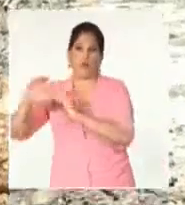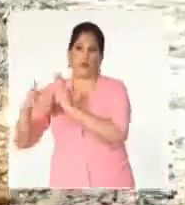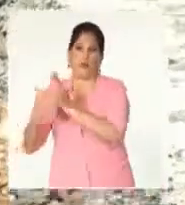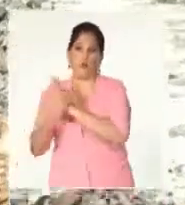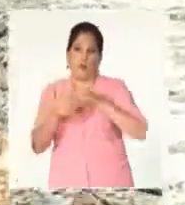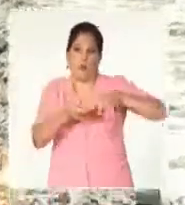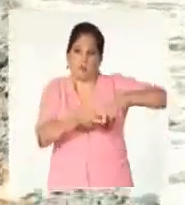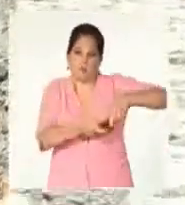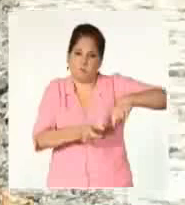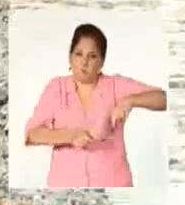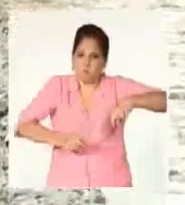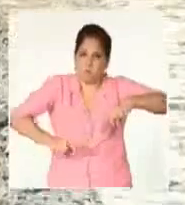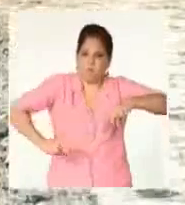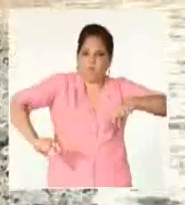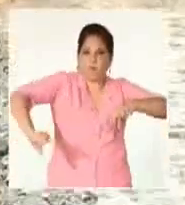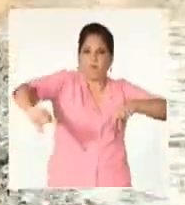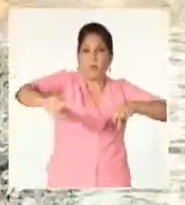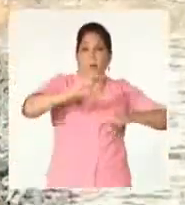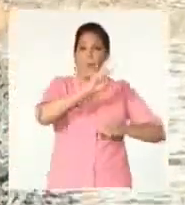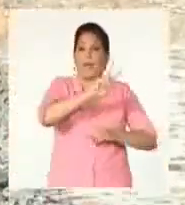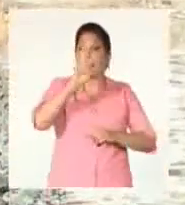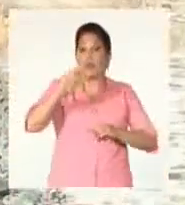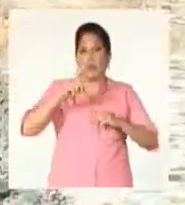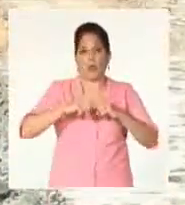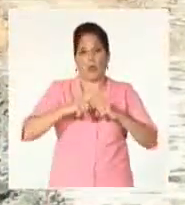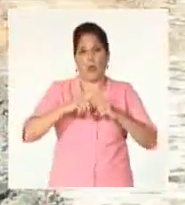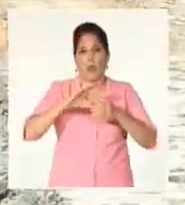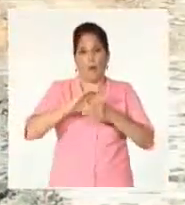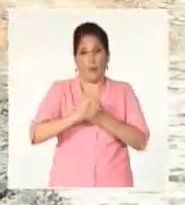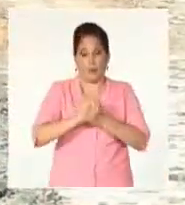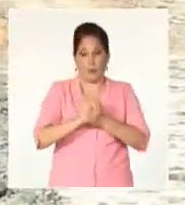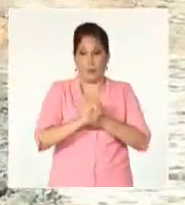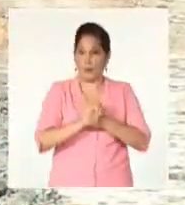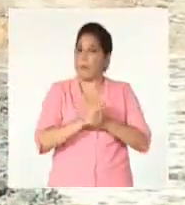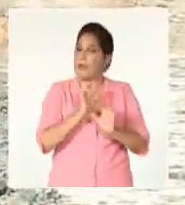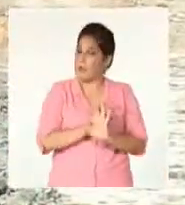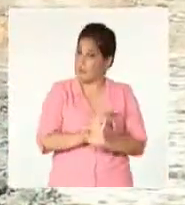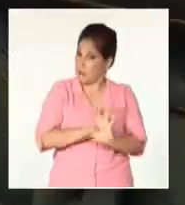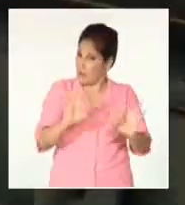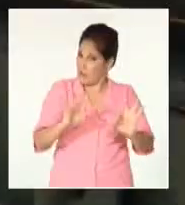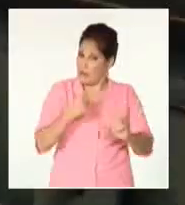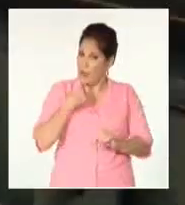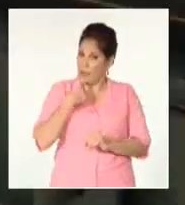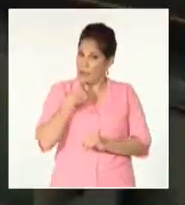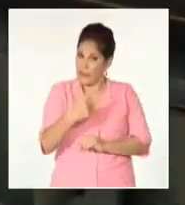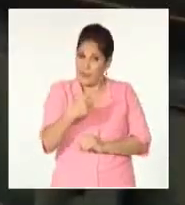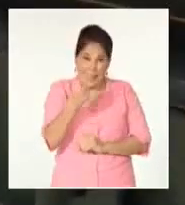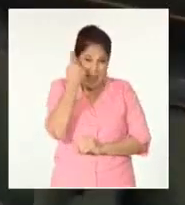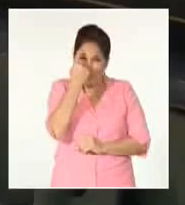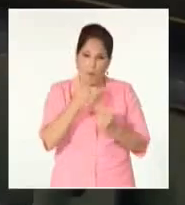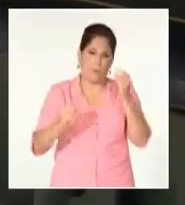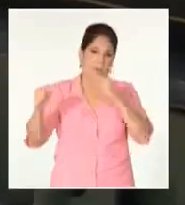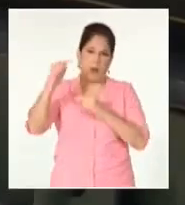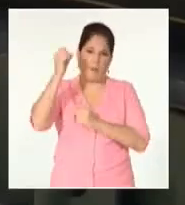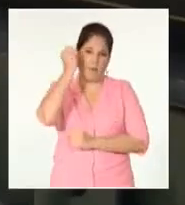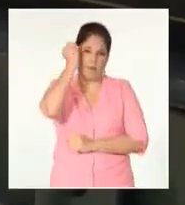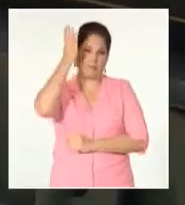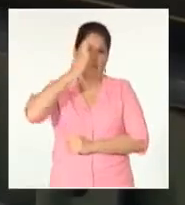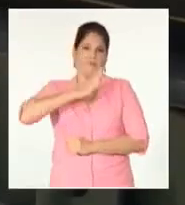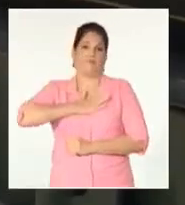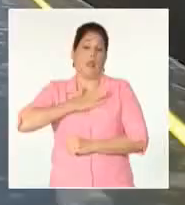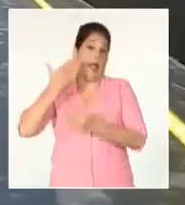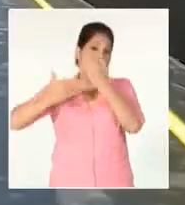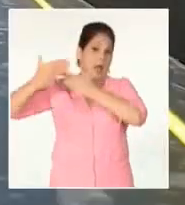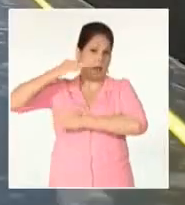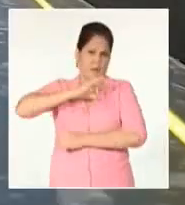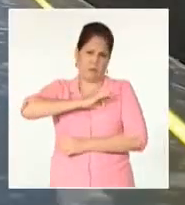La longitud, 22 kilómetros. Especialistas califican como una innovación sin